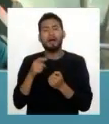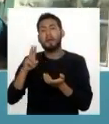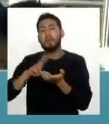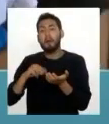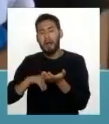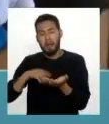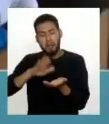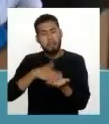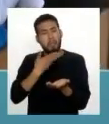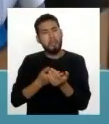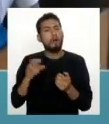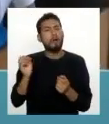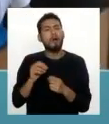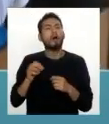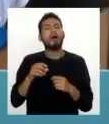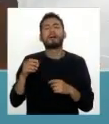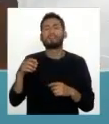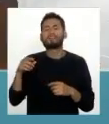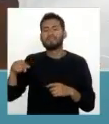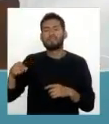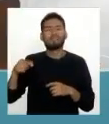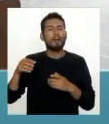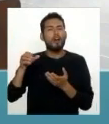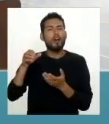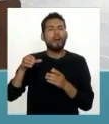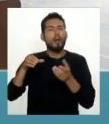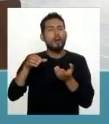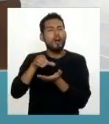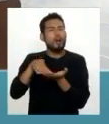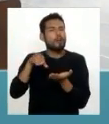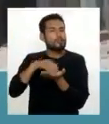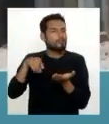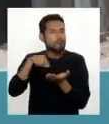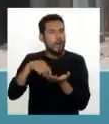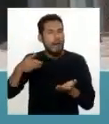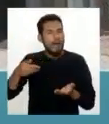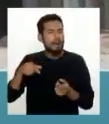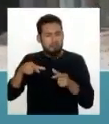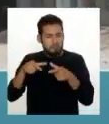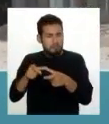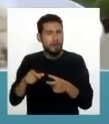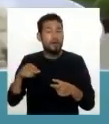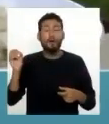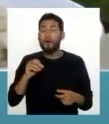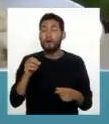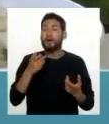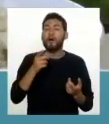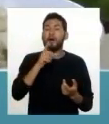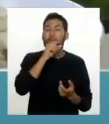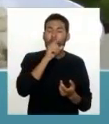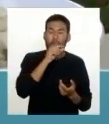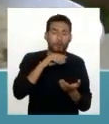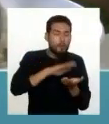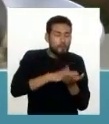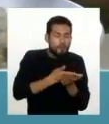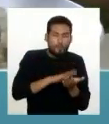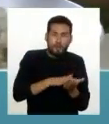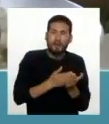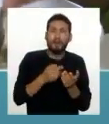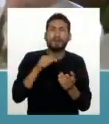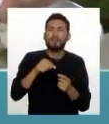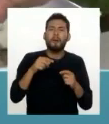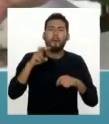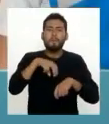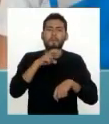margarina o algún queque casero, o cuando salen hacen alguna comida rápida tipo una salchipapa o un bróster, una alita bróster, y con eso